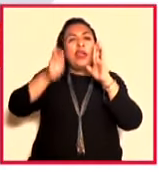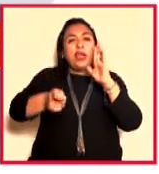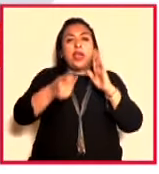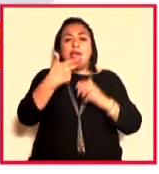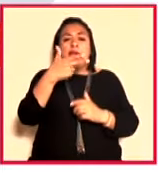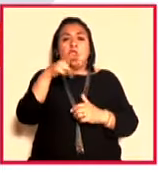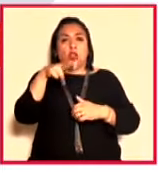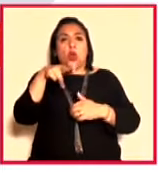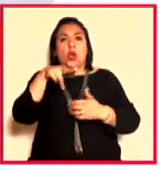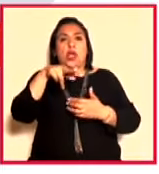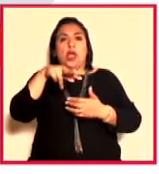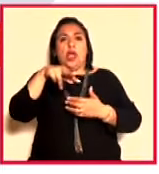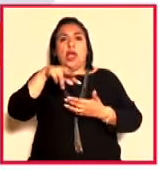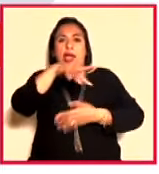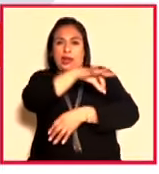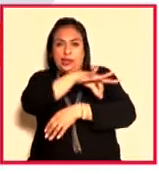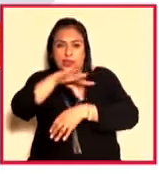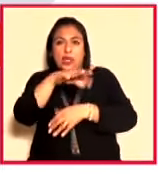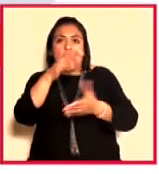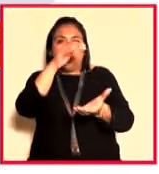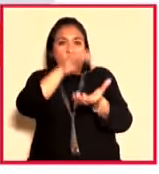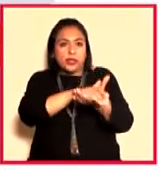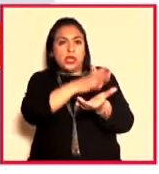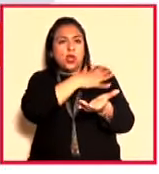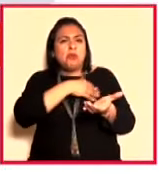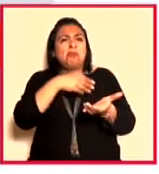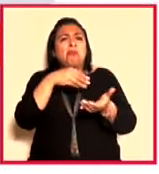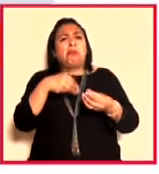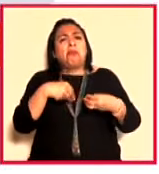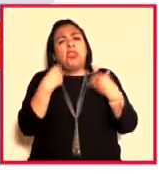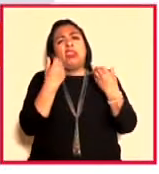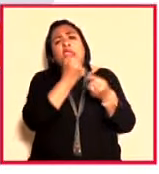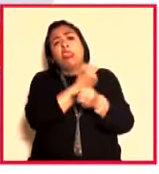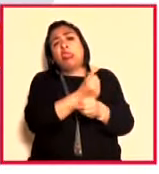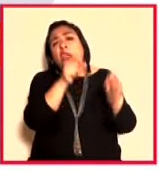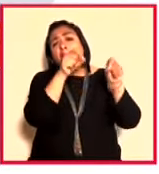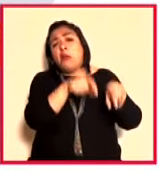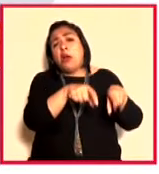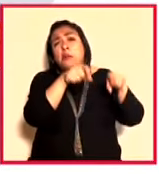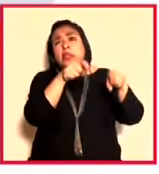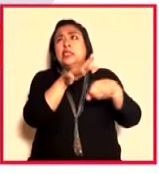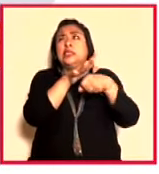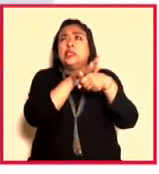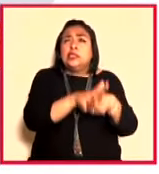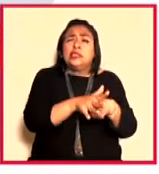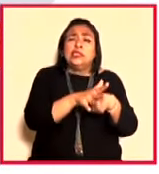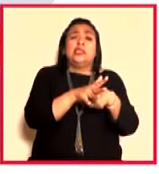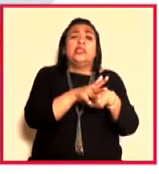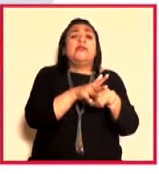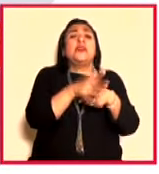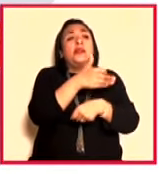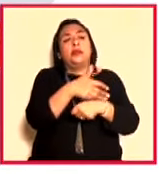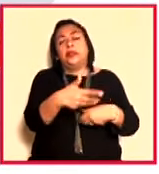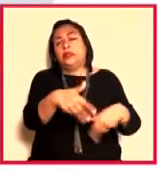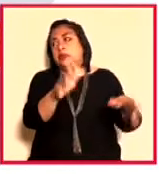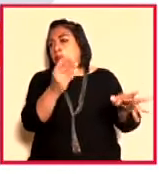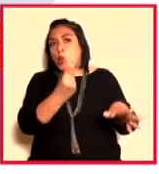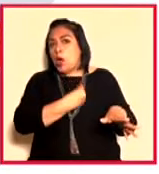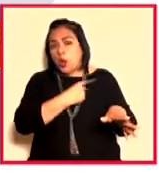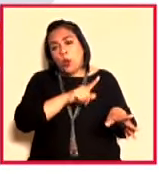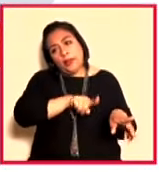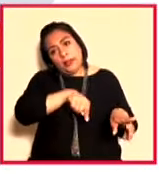profesión, casado y con hijos. Su vida es monótona y aburrida, vive estresado y su familia apenas lo soporta. La otra cara